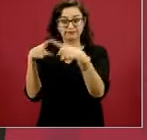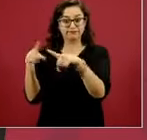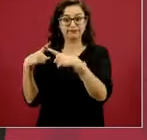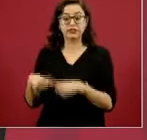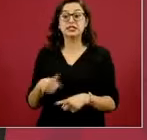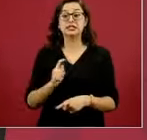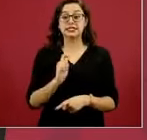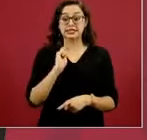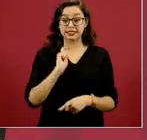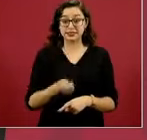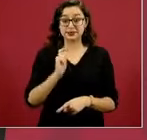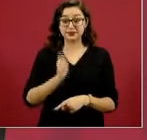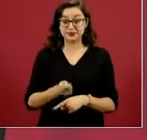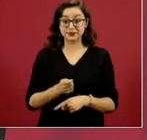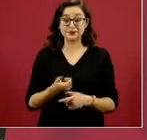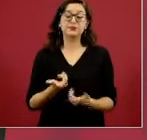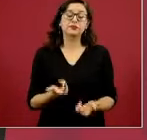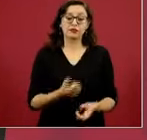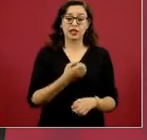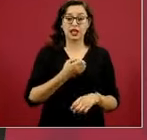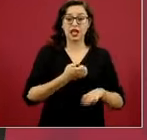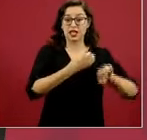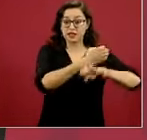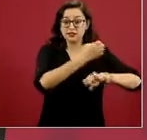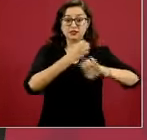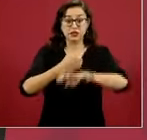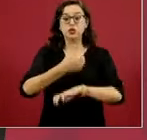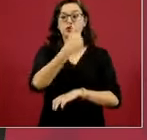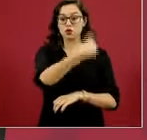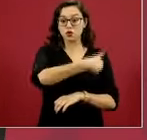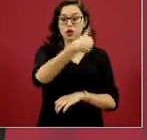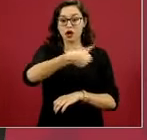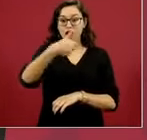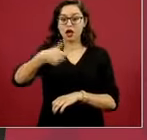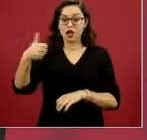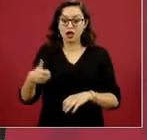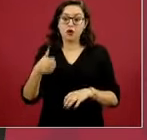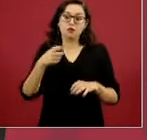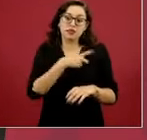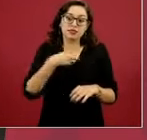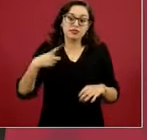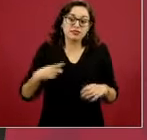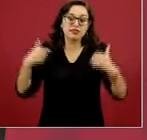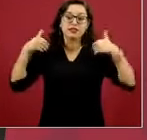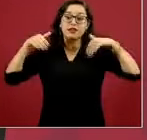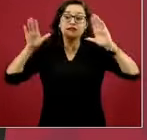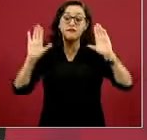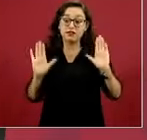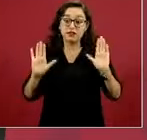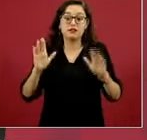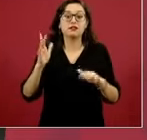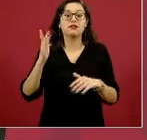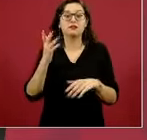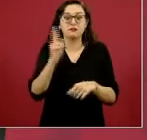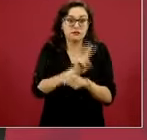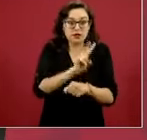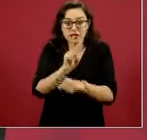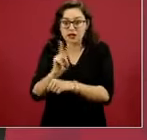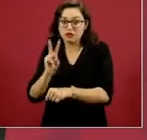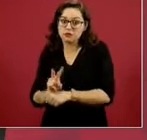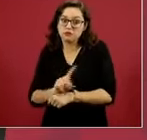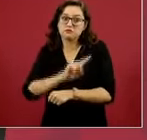Esto quiere decir que cada entidad federativa se tendrá que ir viendo el tipo de restricciones de la movilidad que se